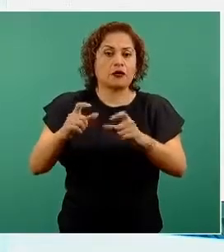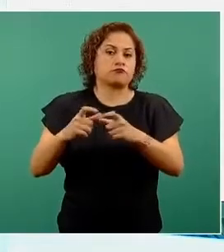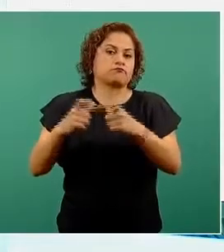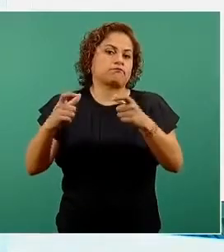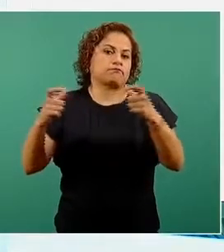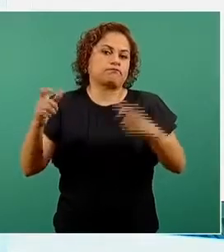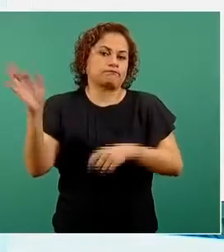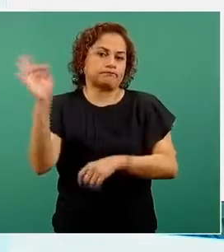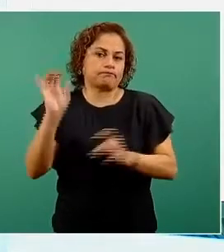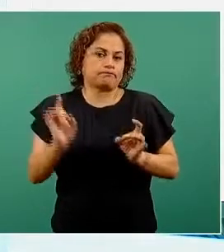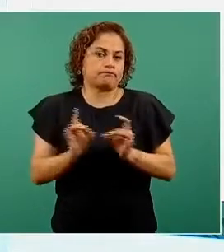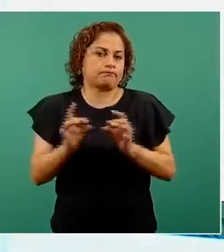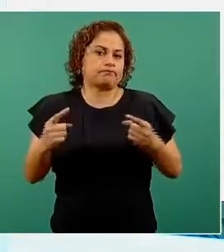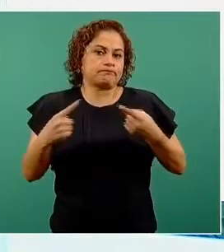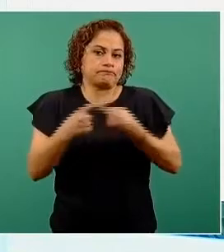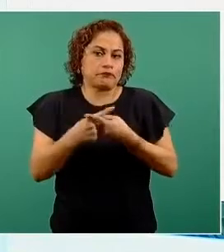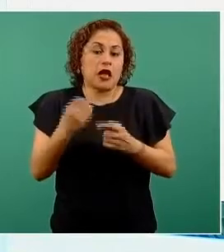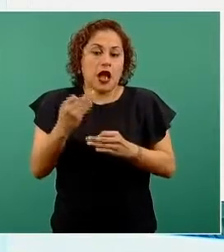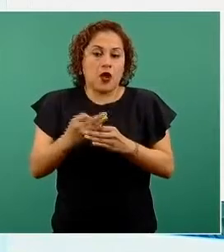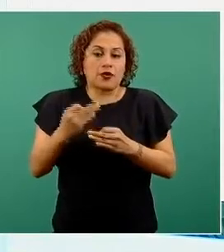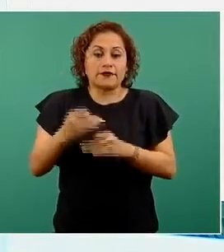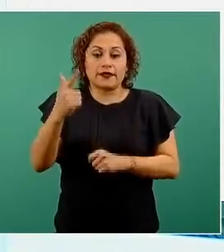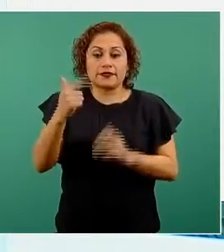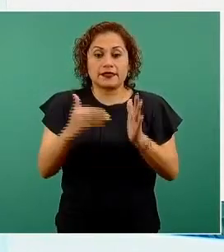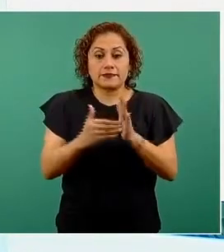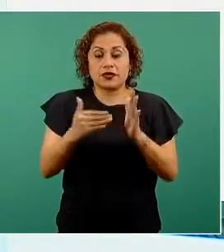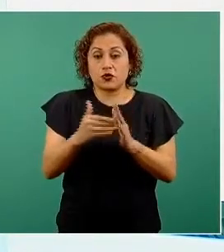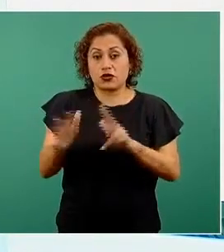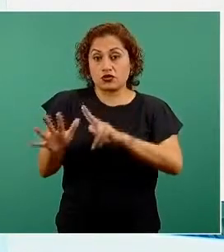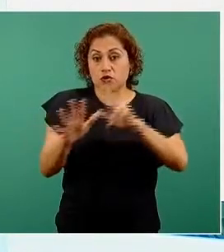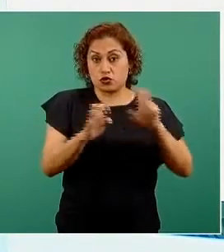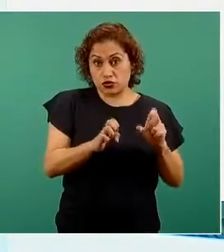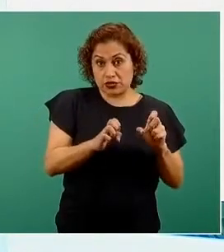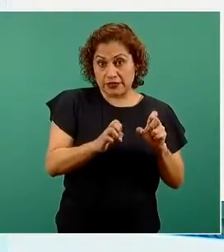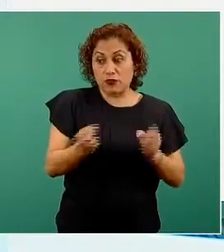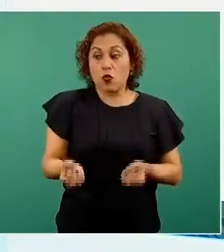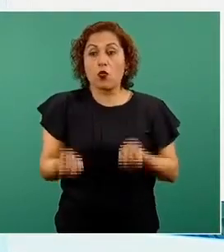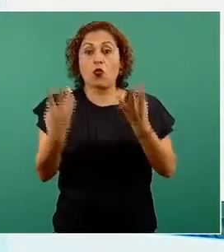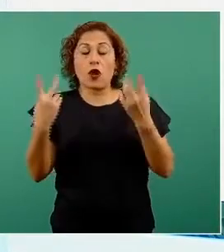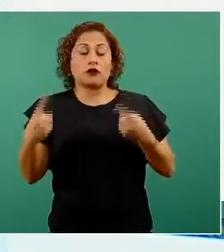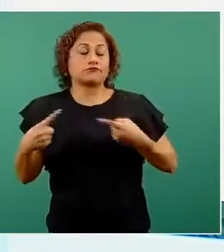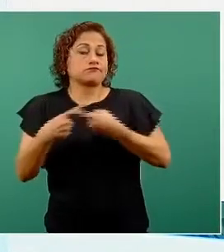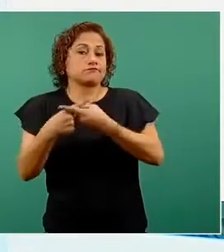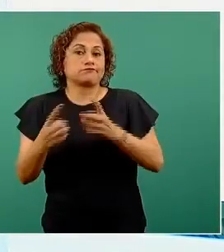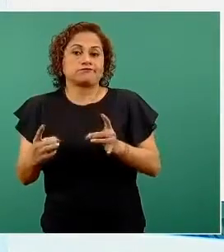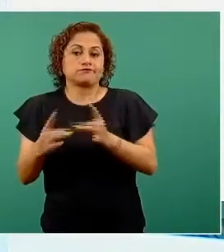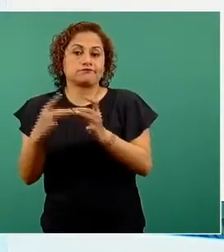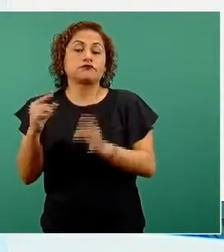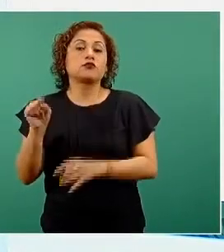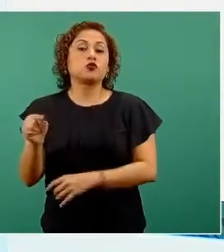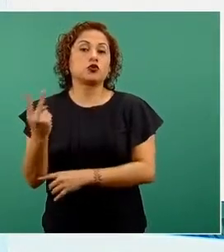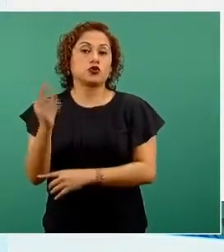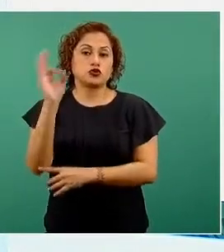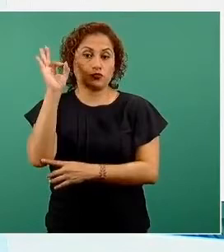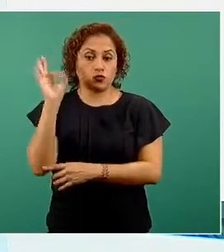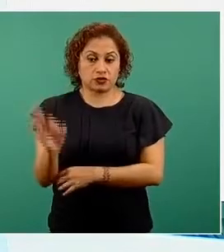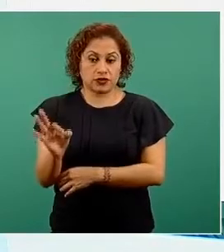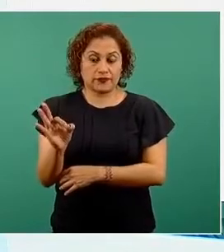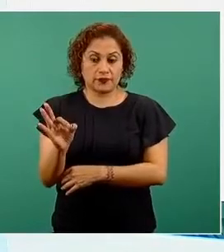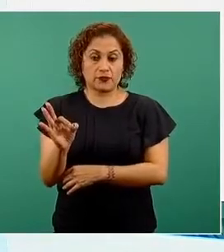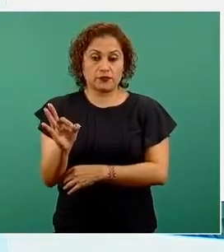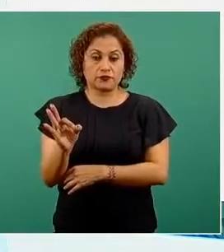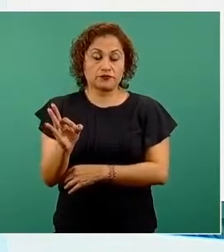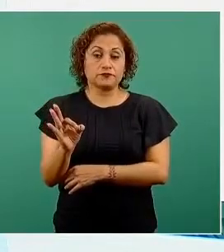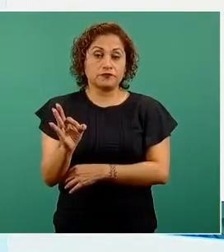personas vacunadas, ahorita 7.800.000, y la cantidad de casos severos, casos graves, casos